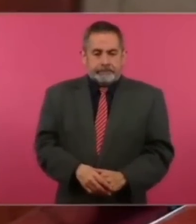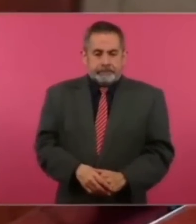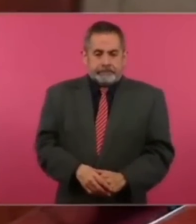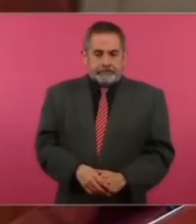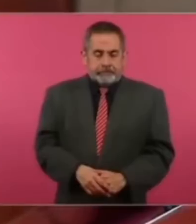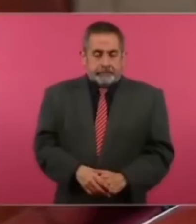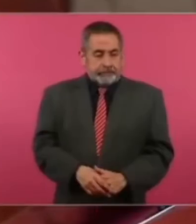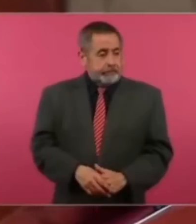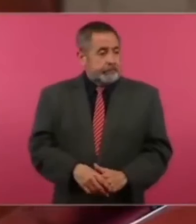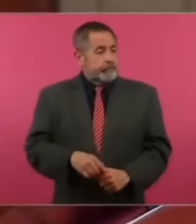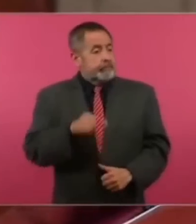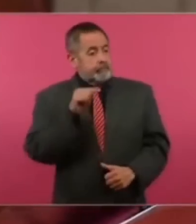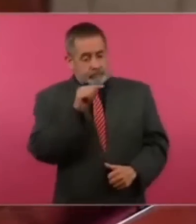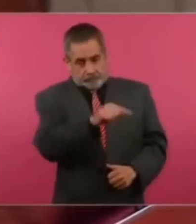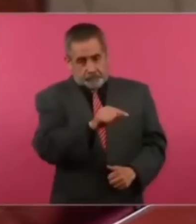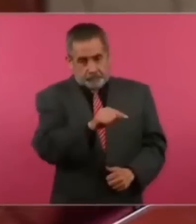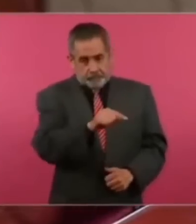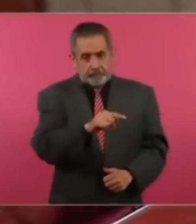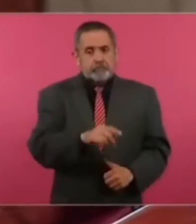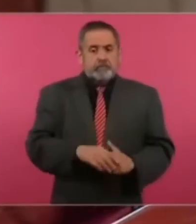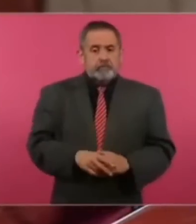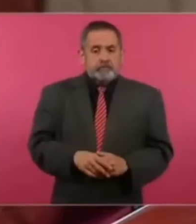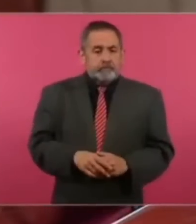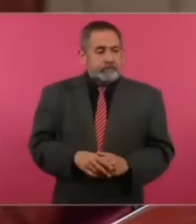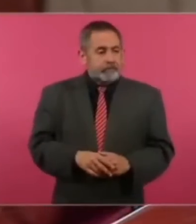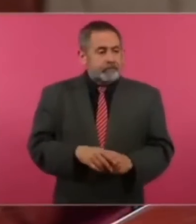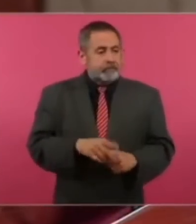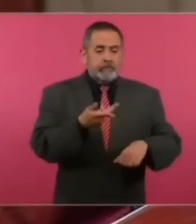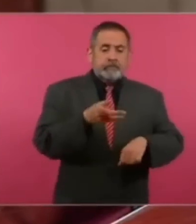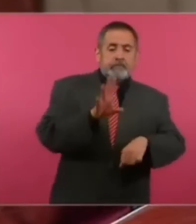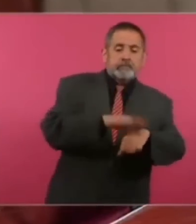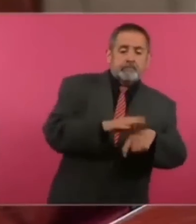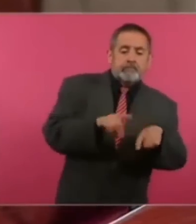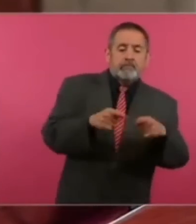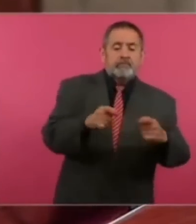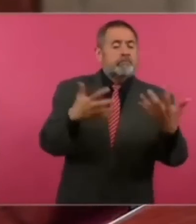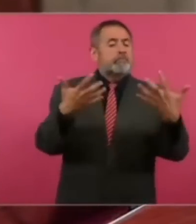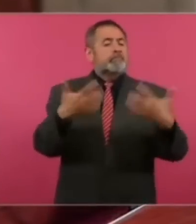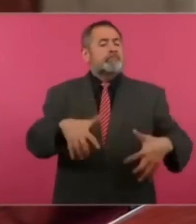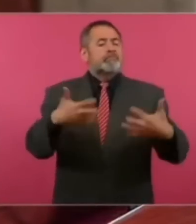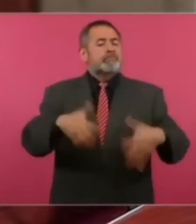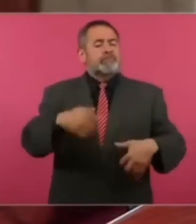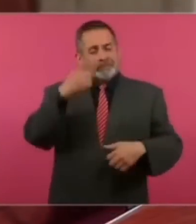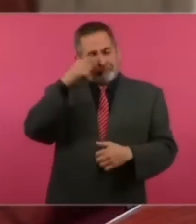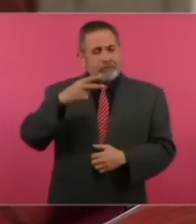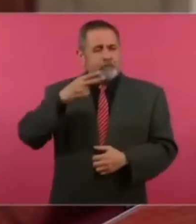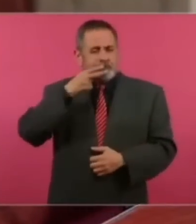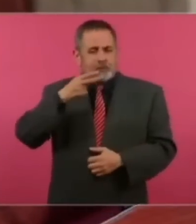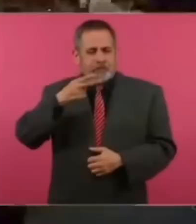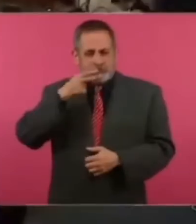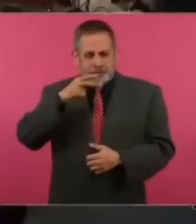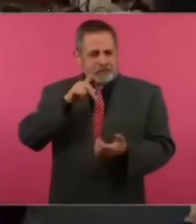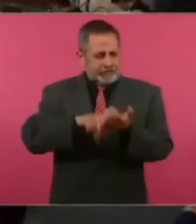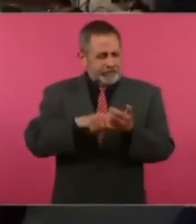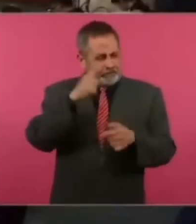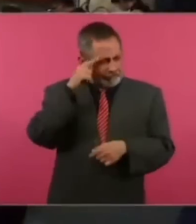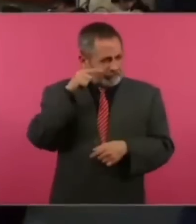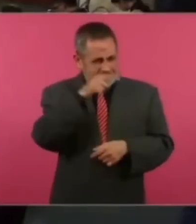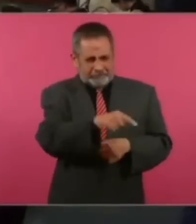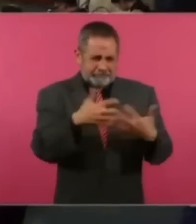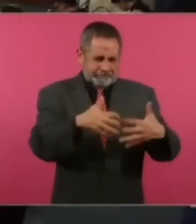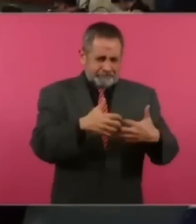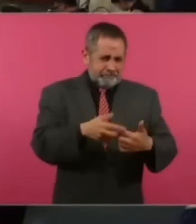Fue usted quien permitió que las tabacaleras, las grandes empresas tabacaleras